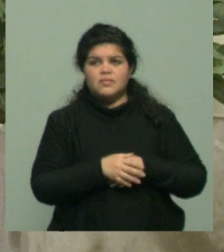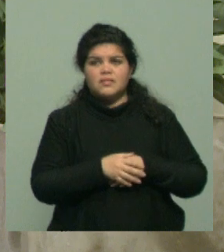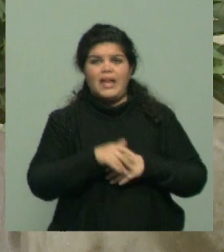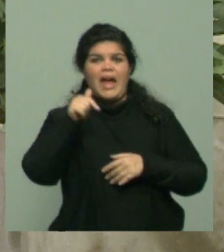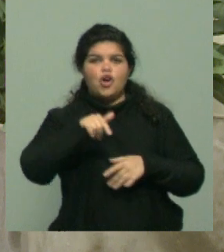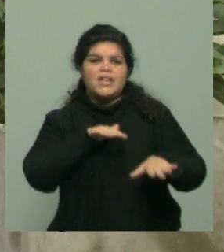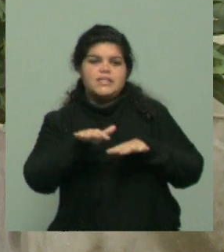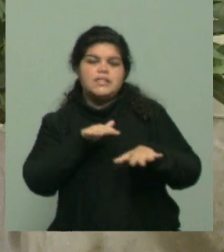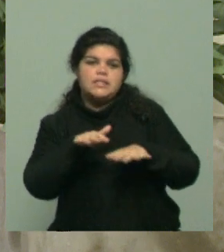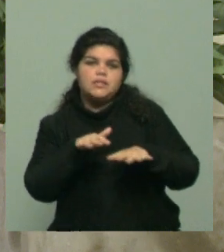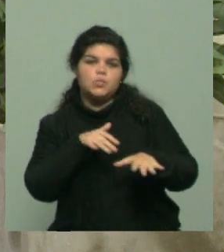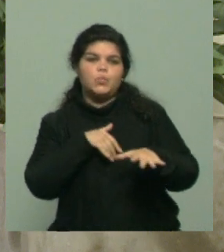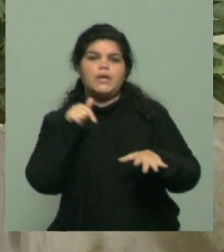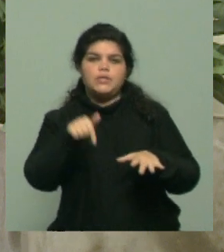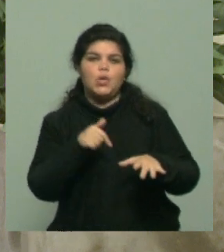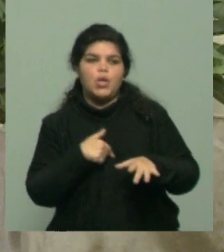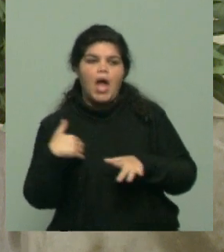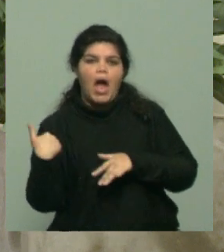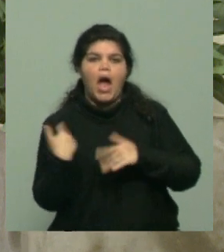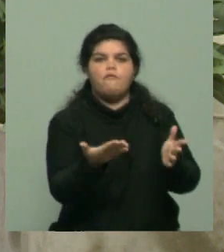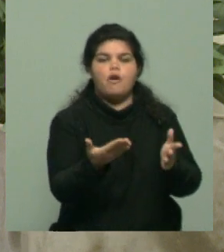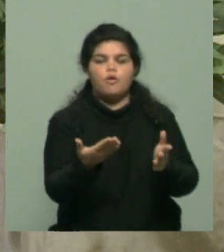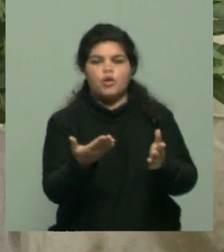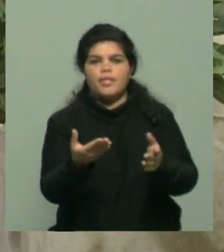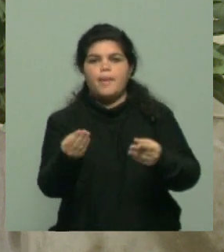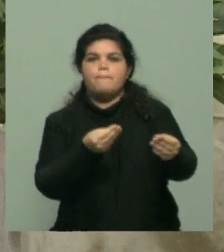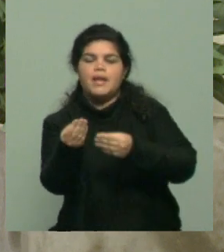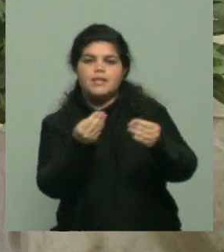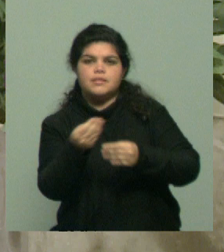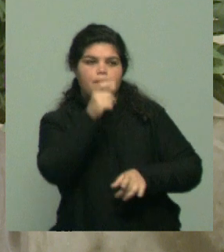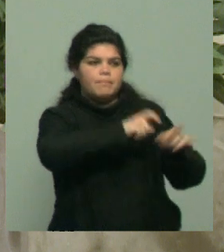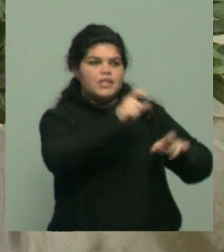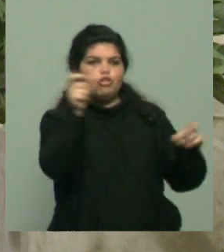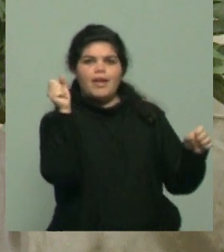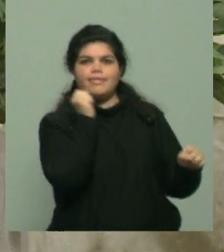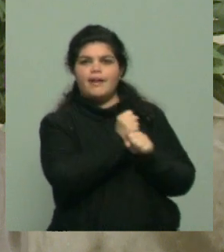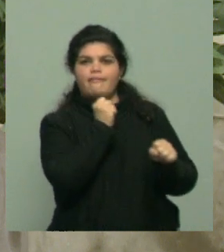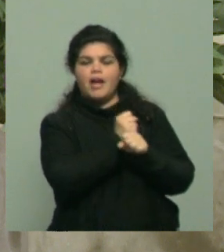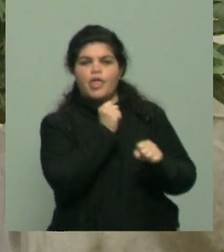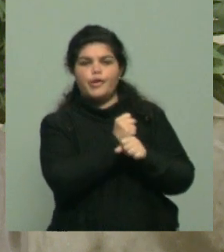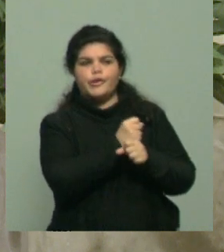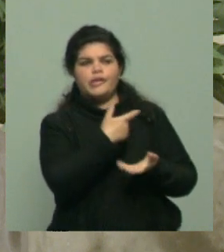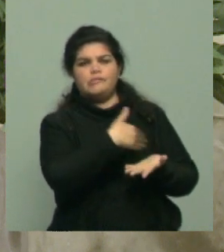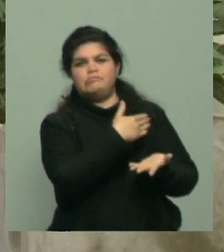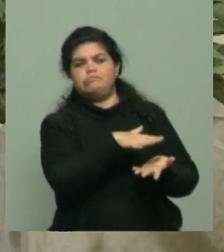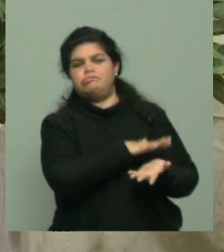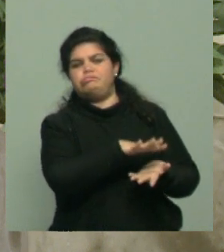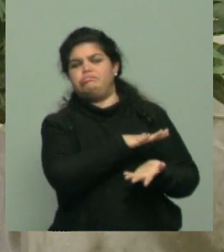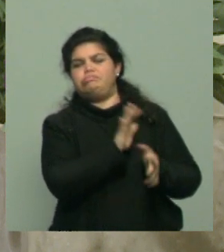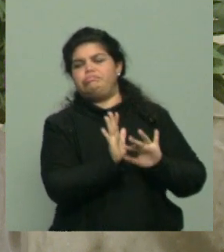son mucho más permisivas para que siga siendo igual hasta peor. Correcto. Fíjate lo